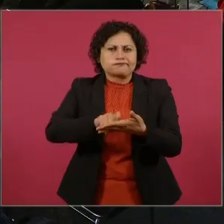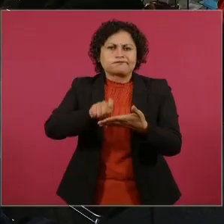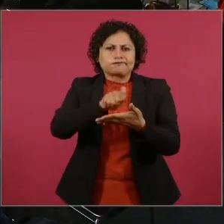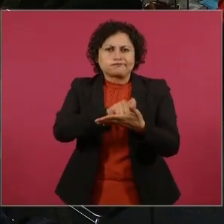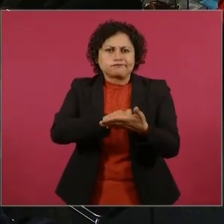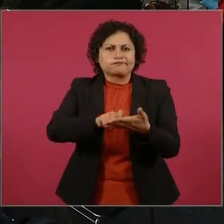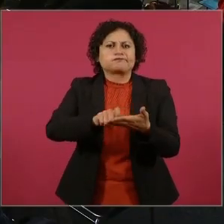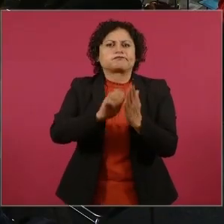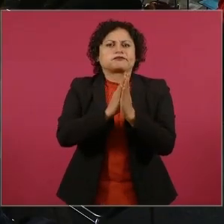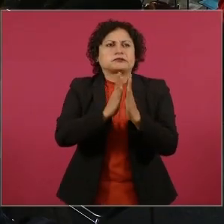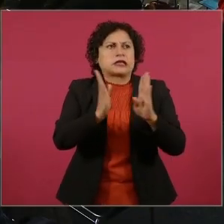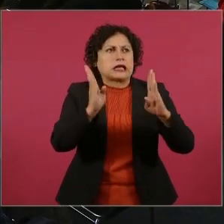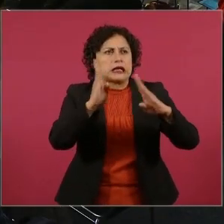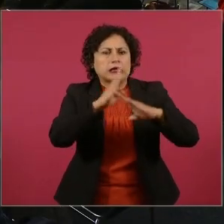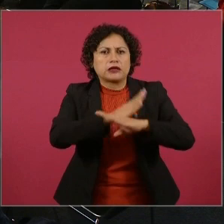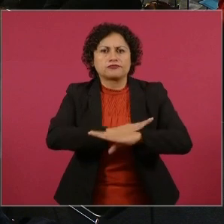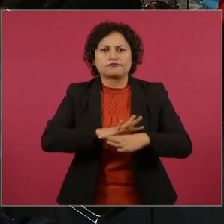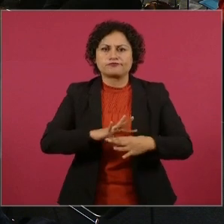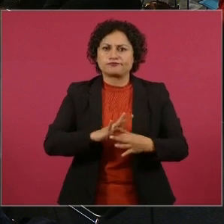no